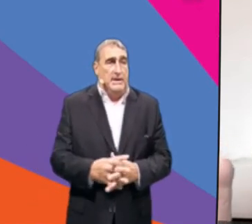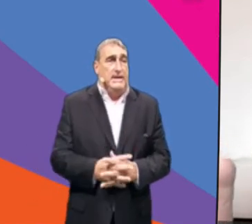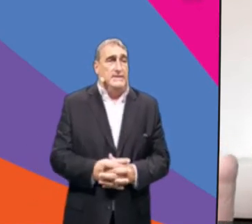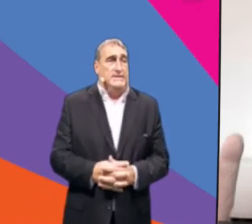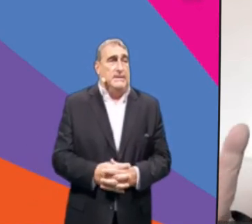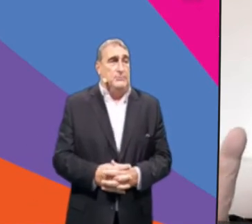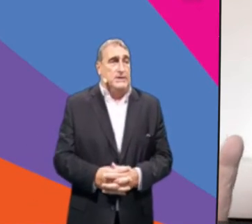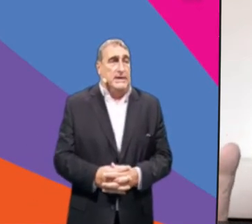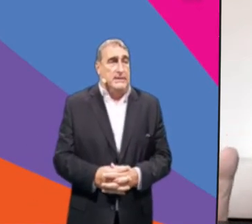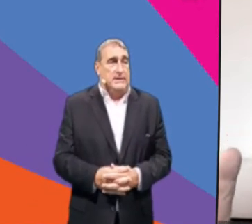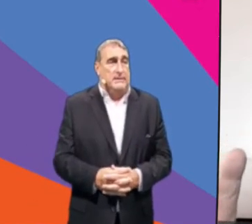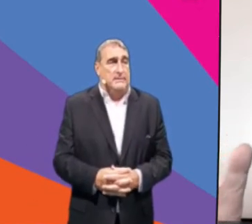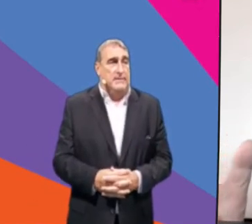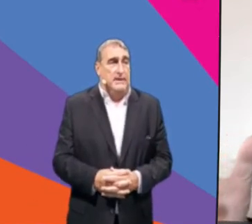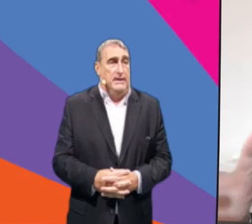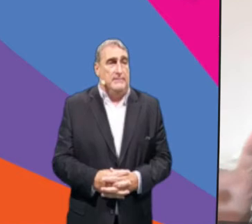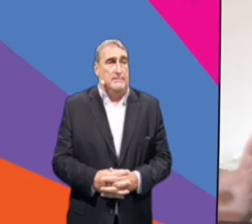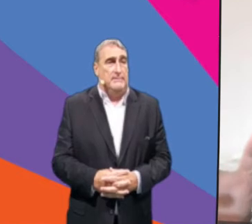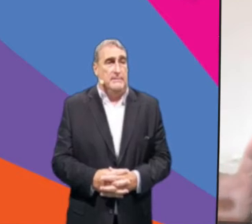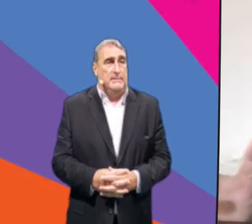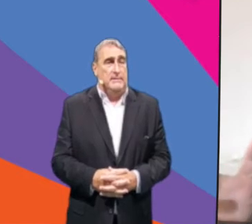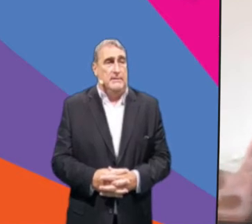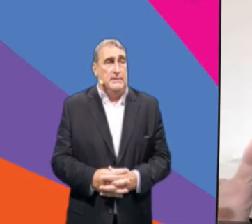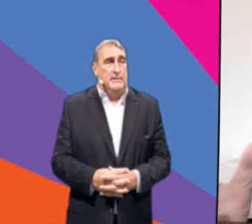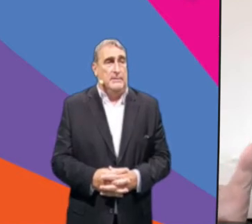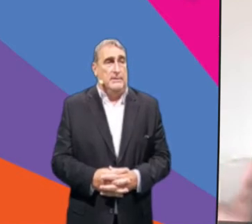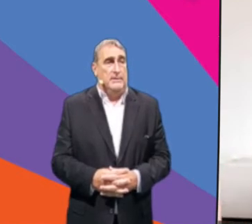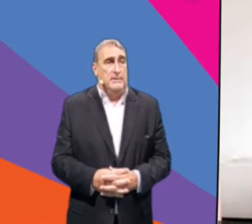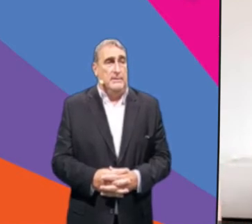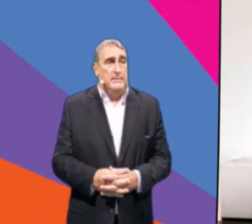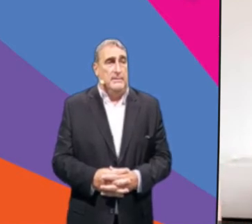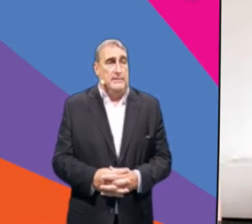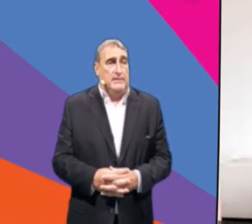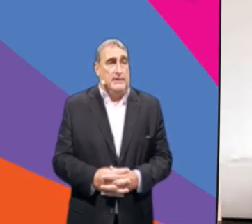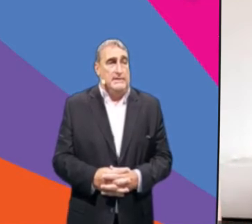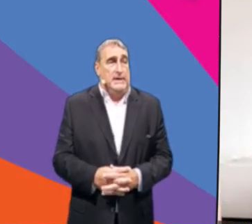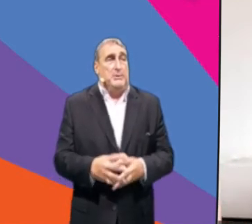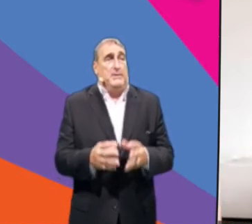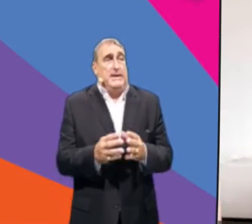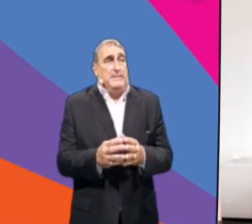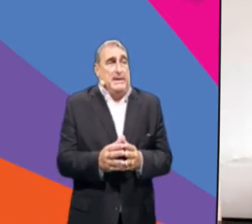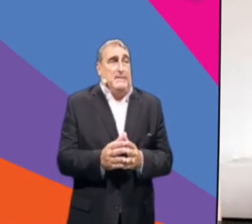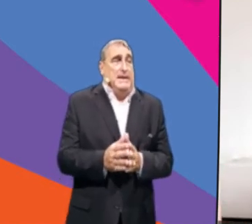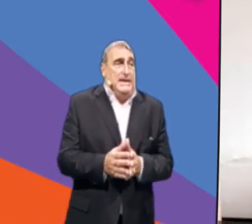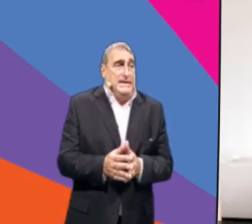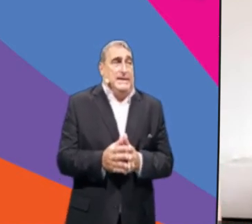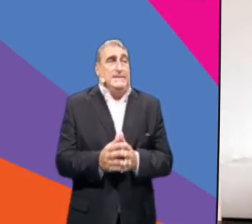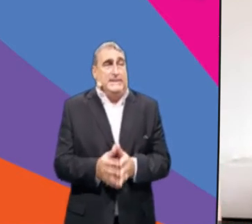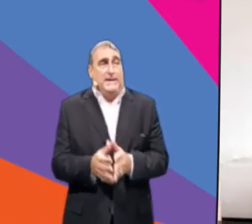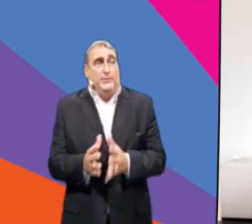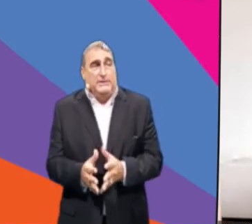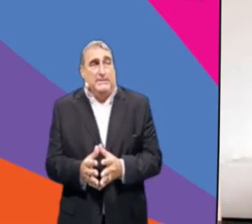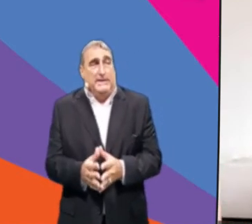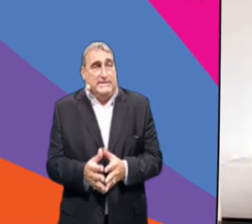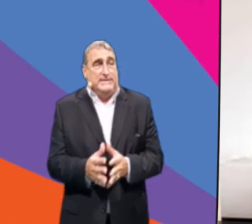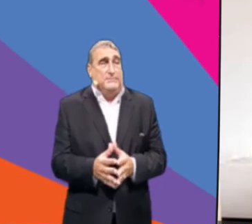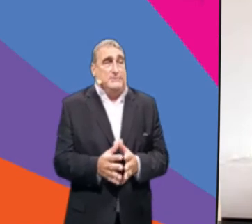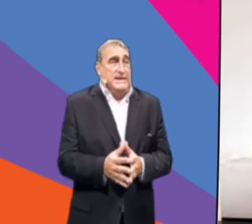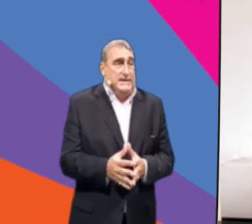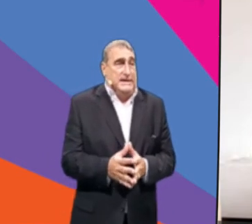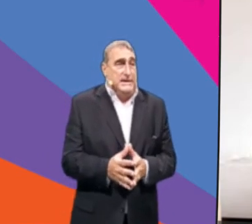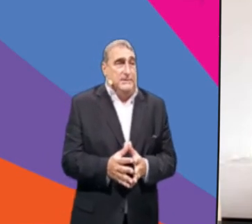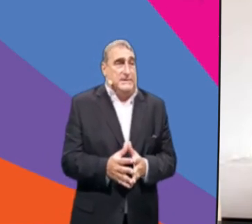Van a necesitar mucha gente, ¿eh? uno. Sí, pero para armar la lista necesita dos, te va a necesitar